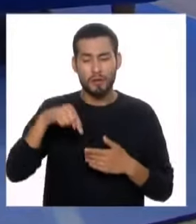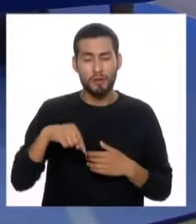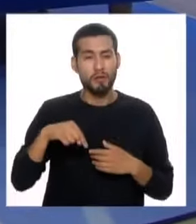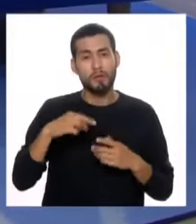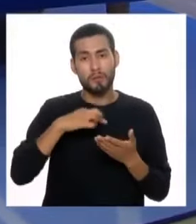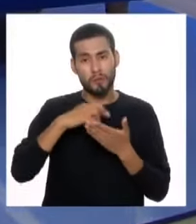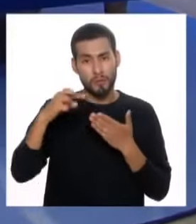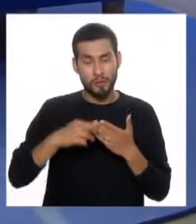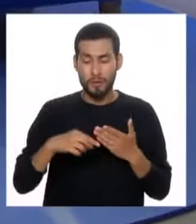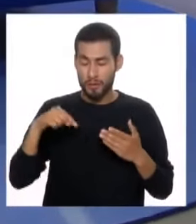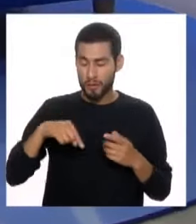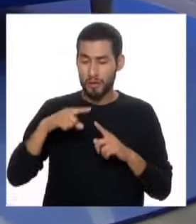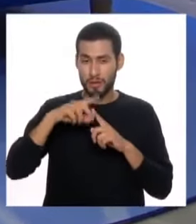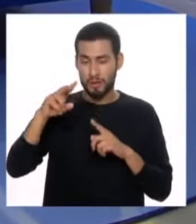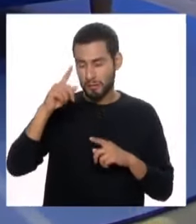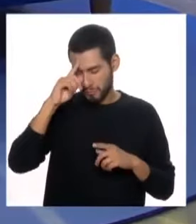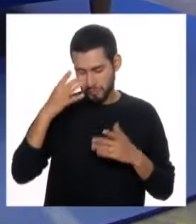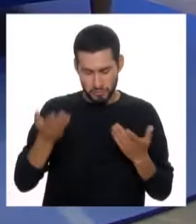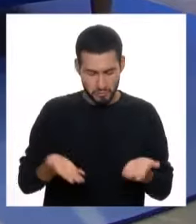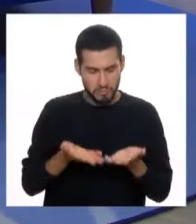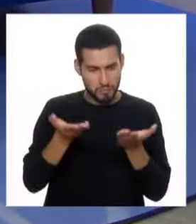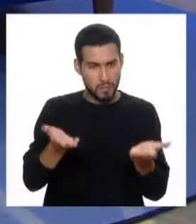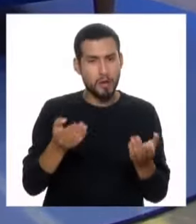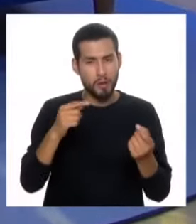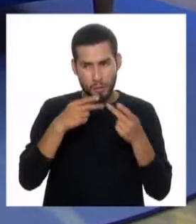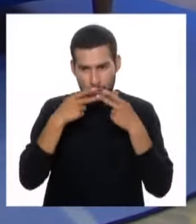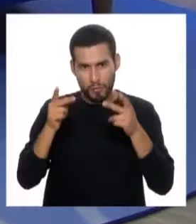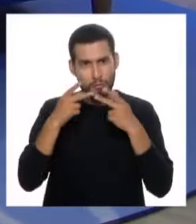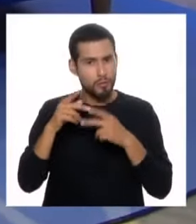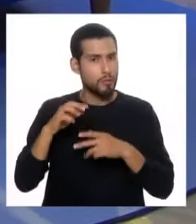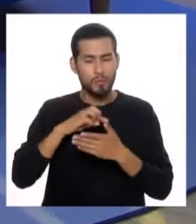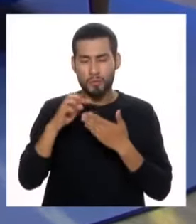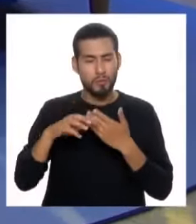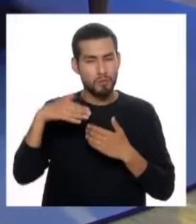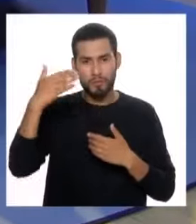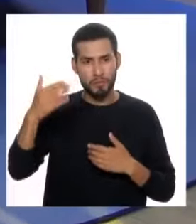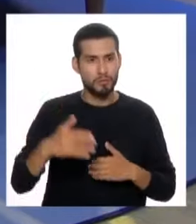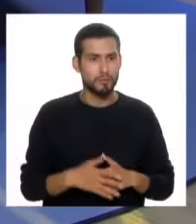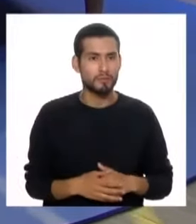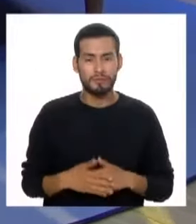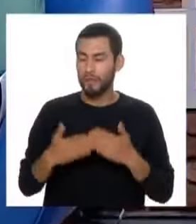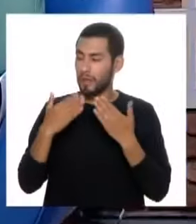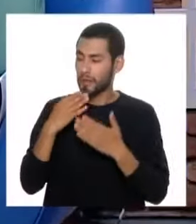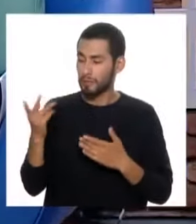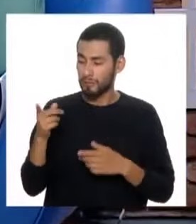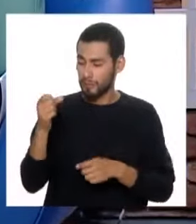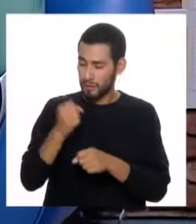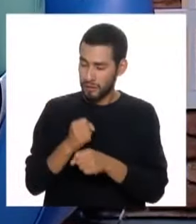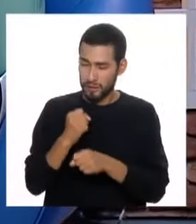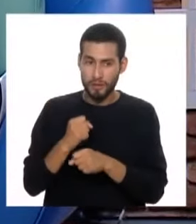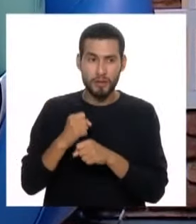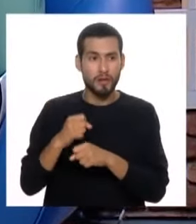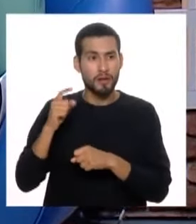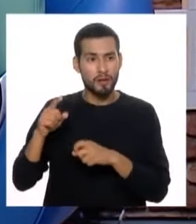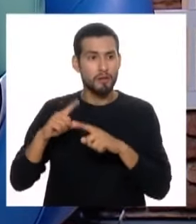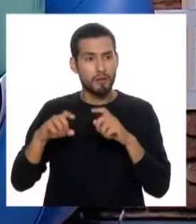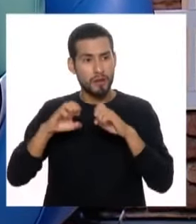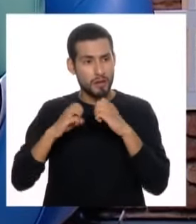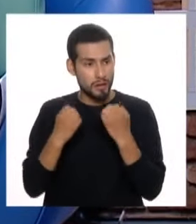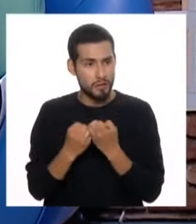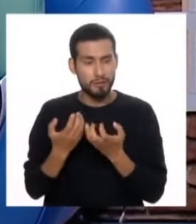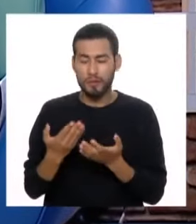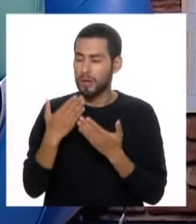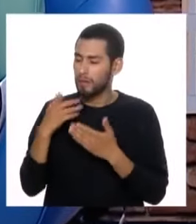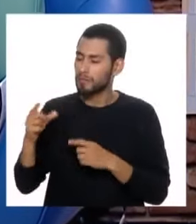del programa quedan abiertas para promocionar la campaña que sea. Bueno, y gracias por todo ese trabajo que realiza el equipo. Sé que es un trabajo en equipo.